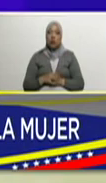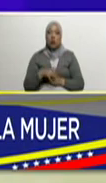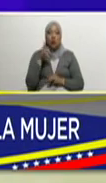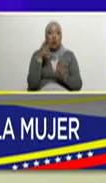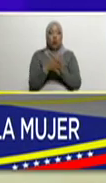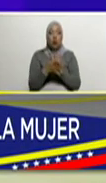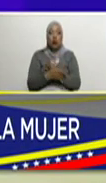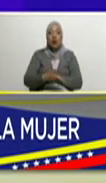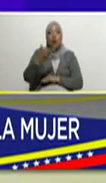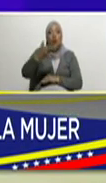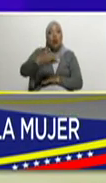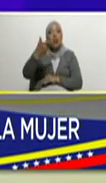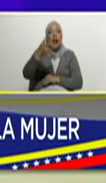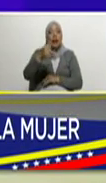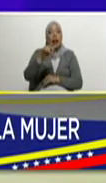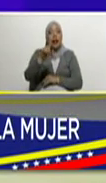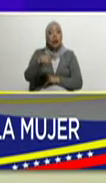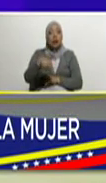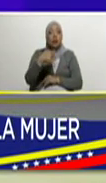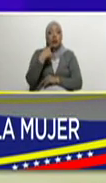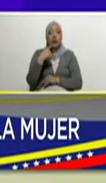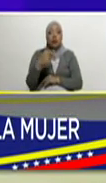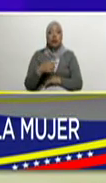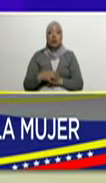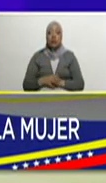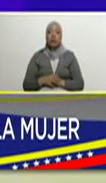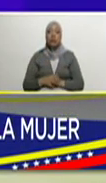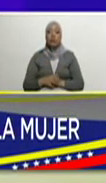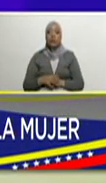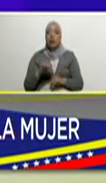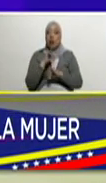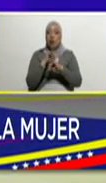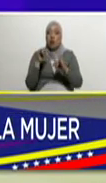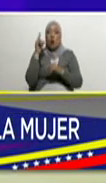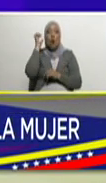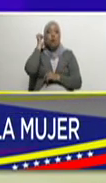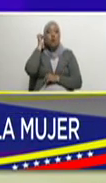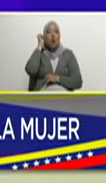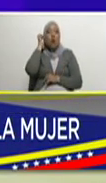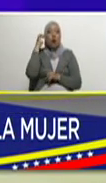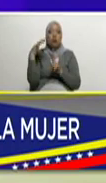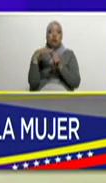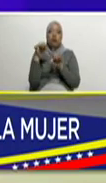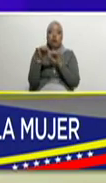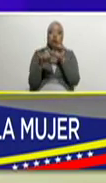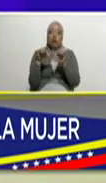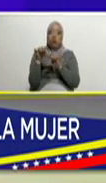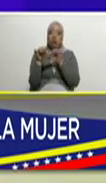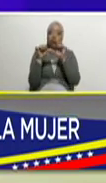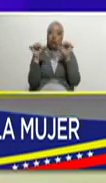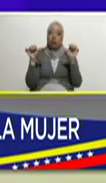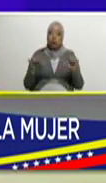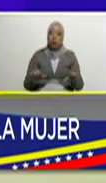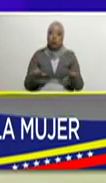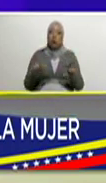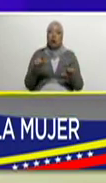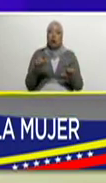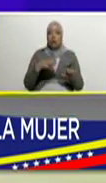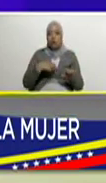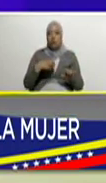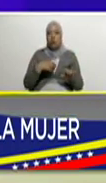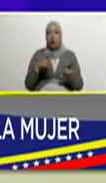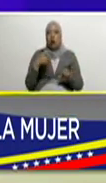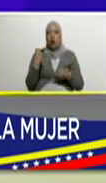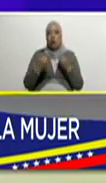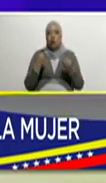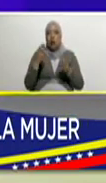ver con algo muy importante. Al culminar la mujer su ciclo de etapa reproductiva, bueno,